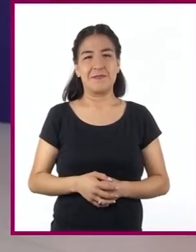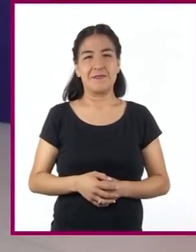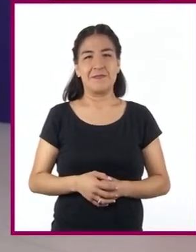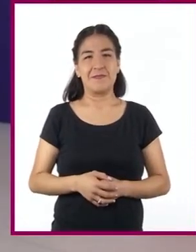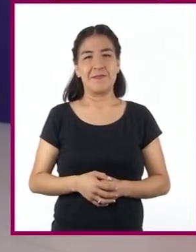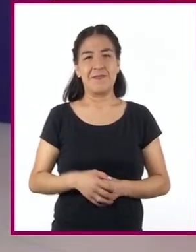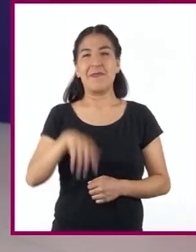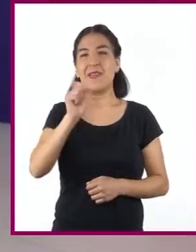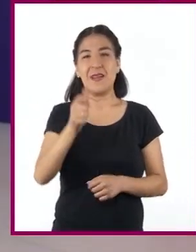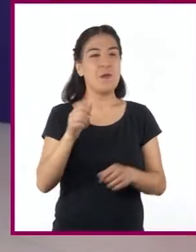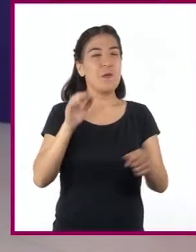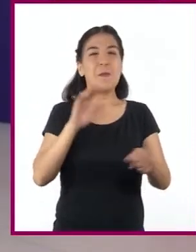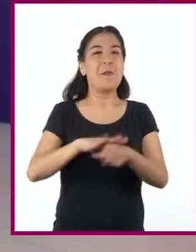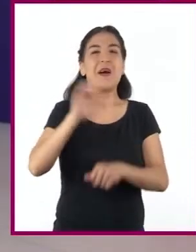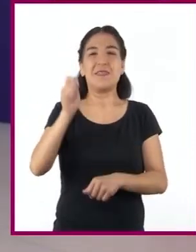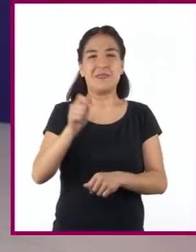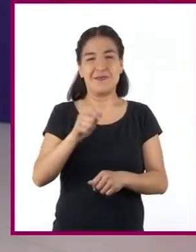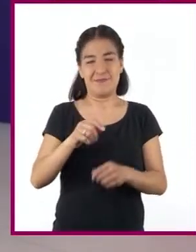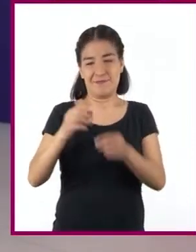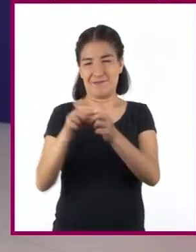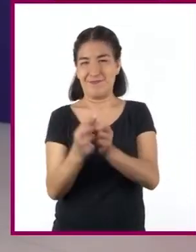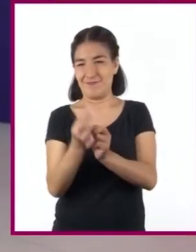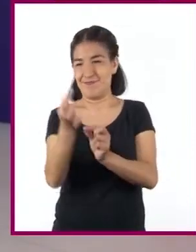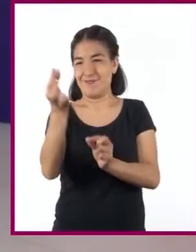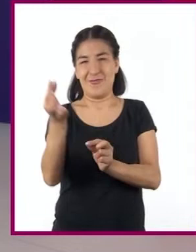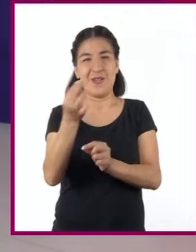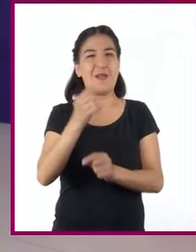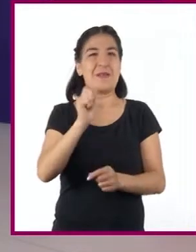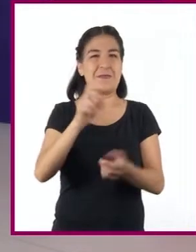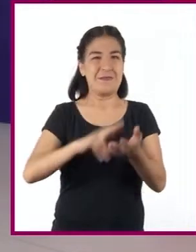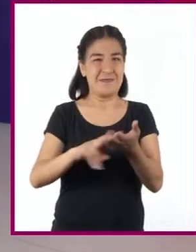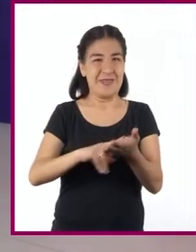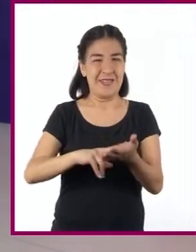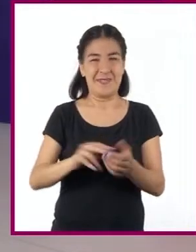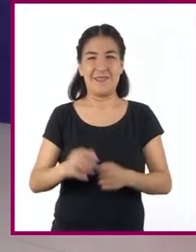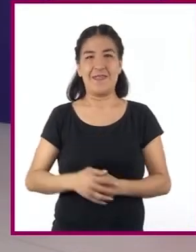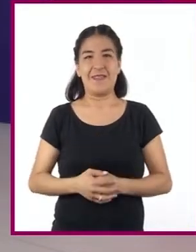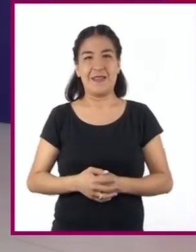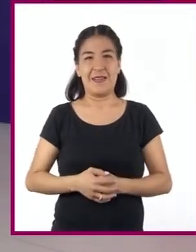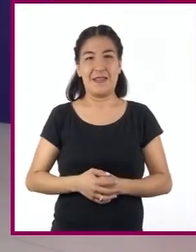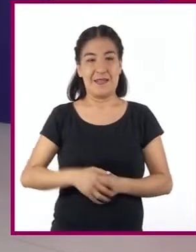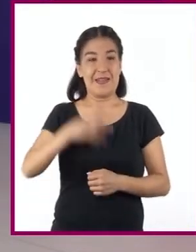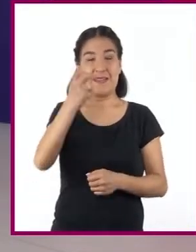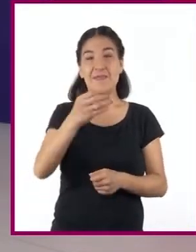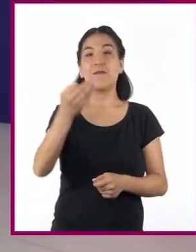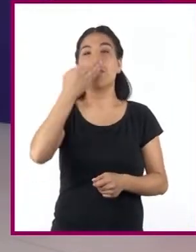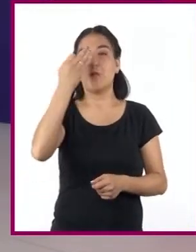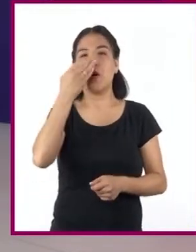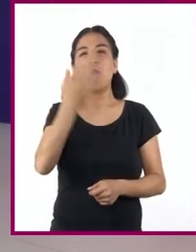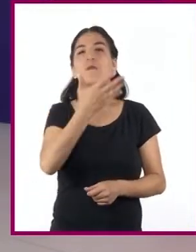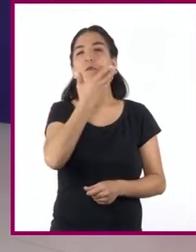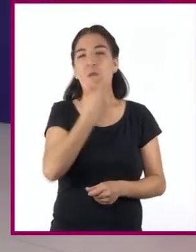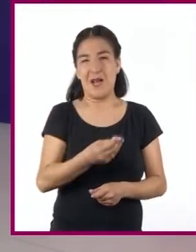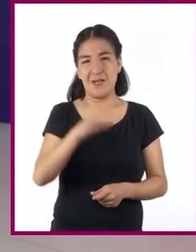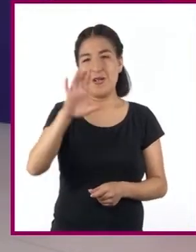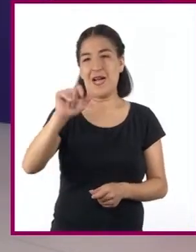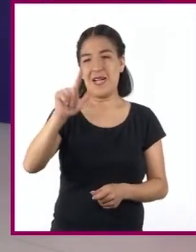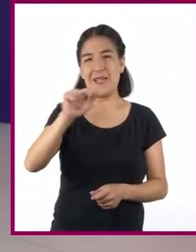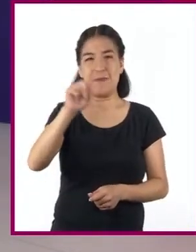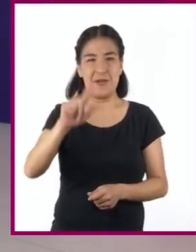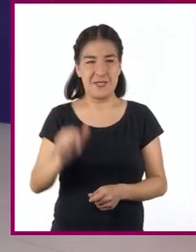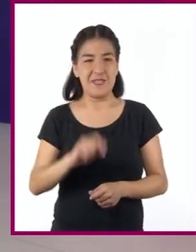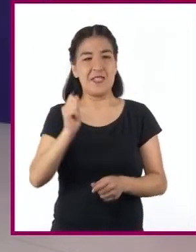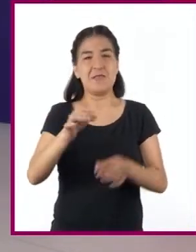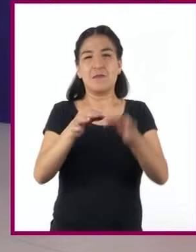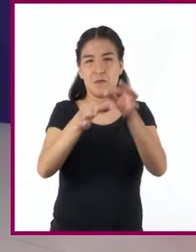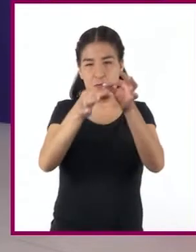Una de las más evidentes es el tallo. Esta es la flor macho de la calabaza. El tallo es delgado y